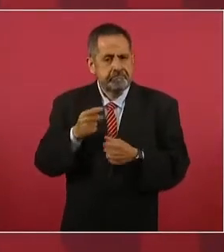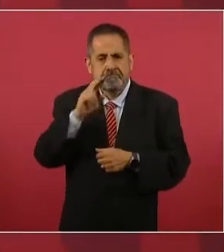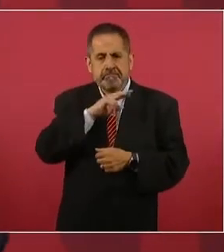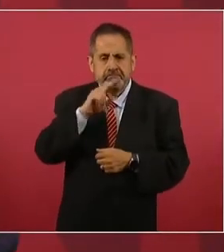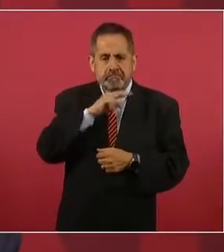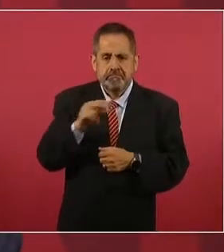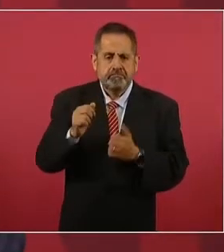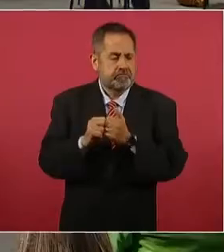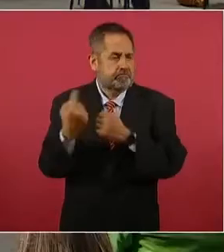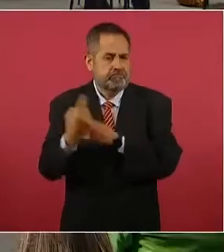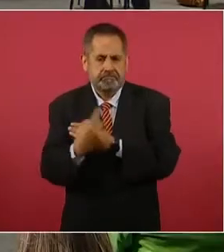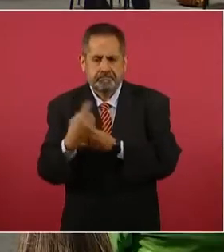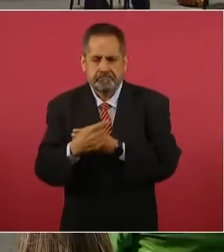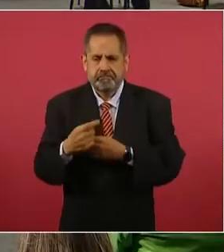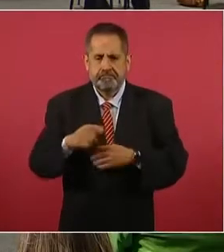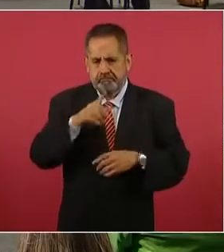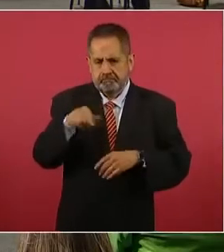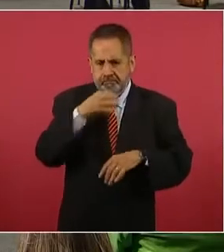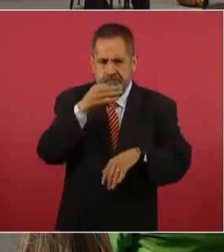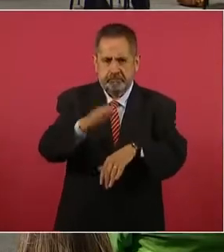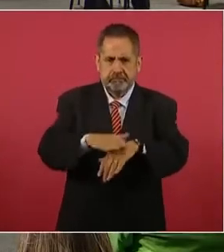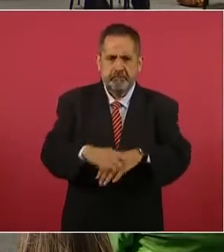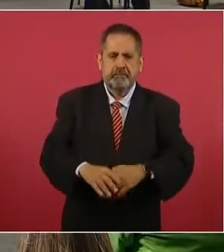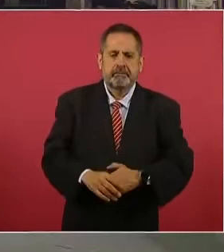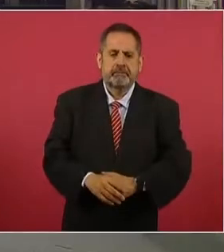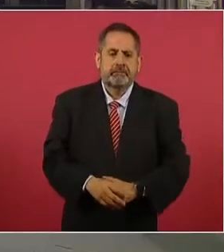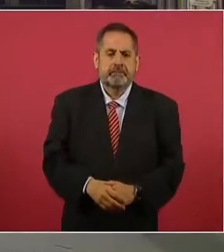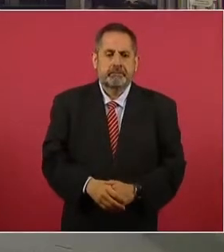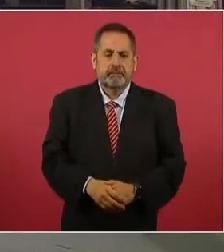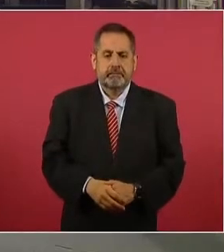y de manera automática. Gracias.